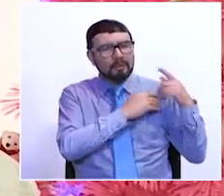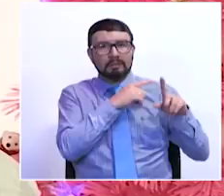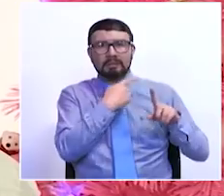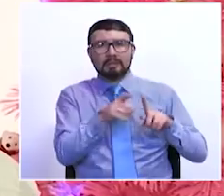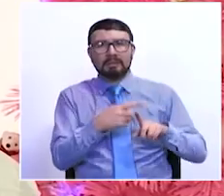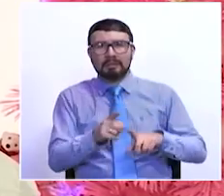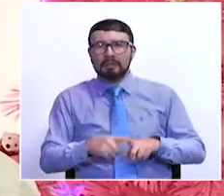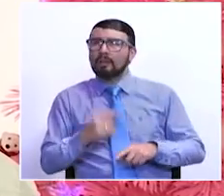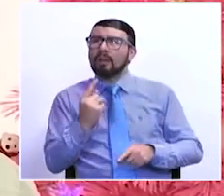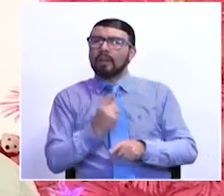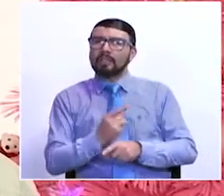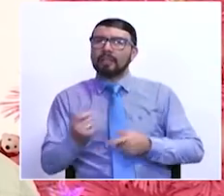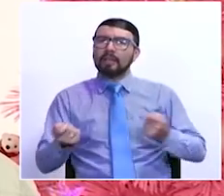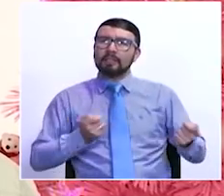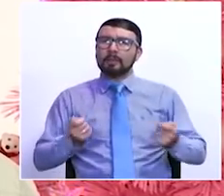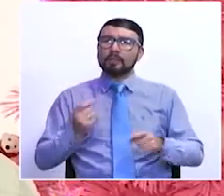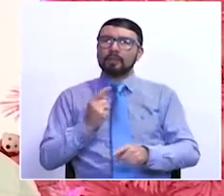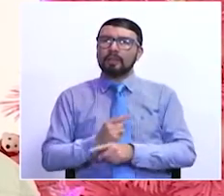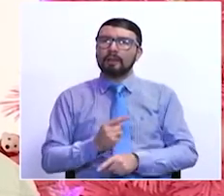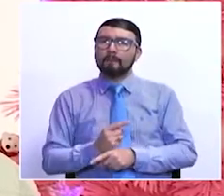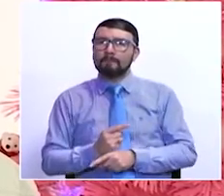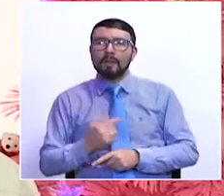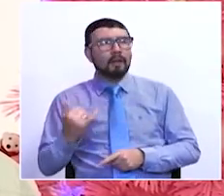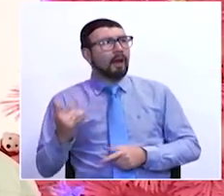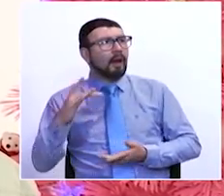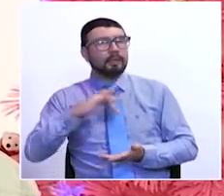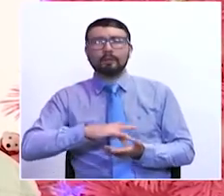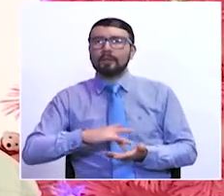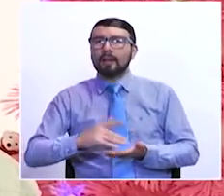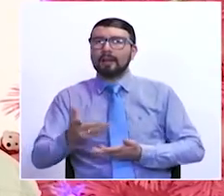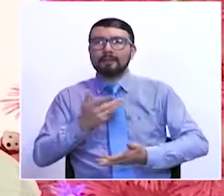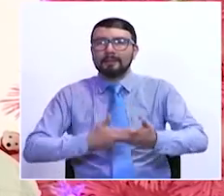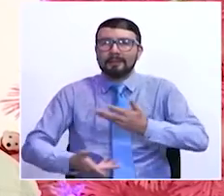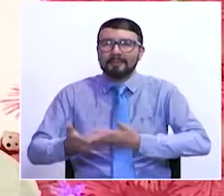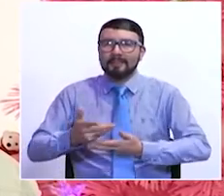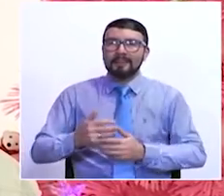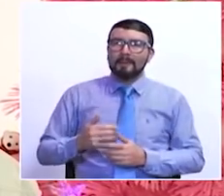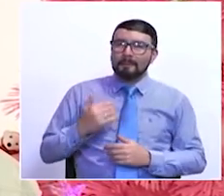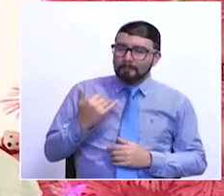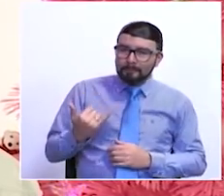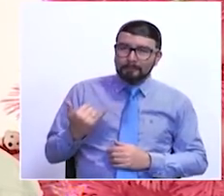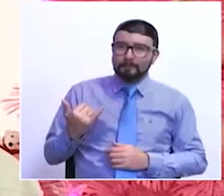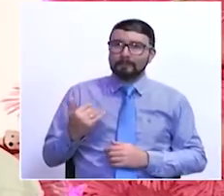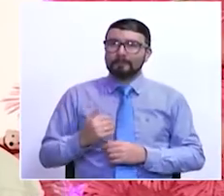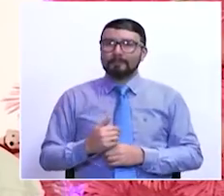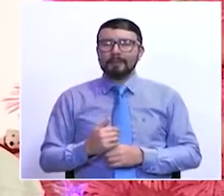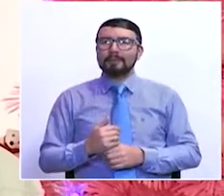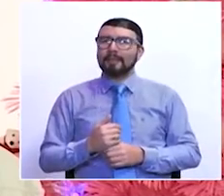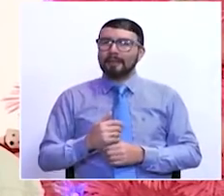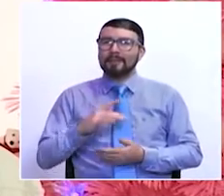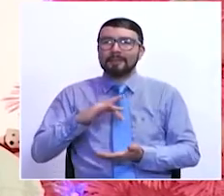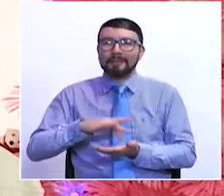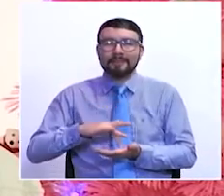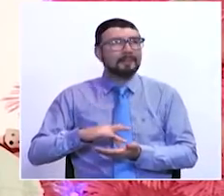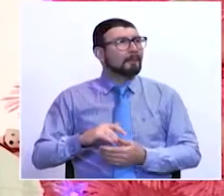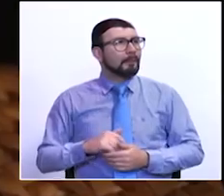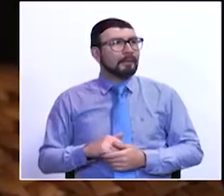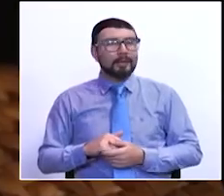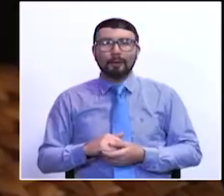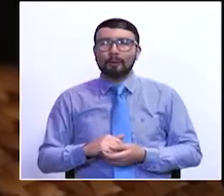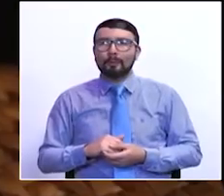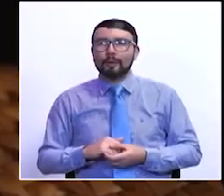que especialmente con nuestra salud. Todos sabemos que en Navidad tenemos una cantidad de